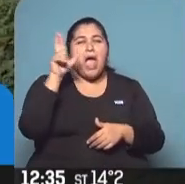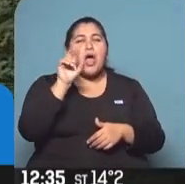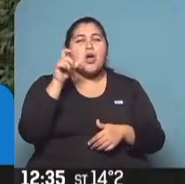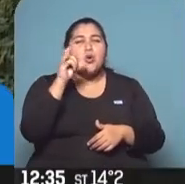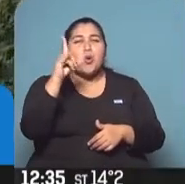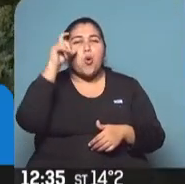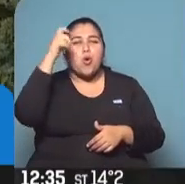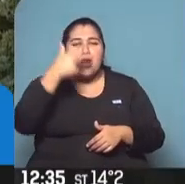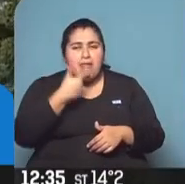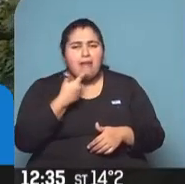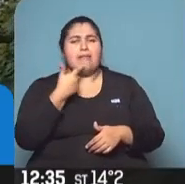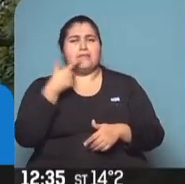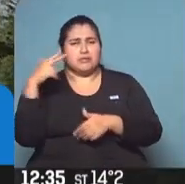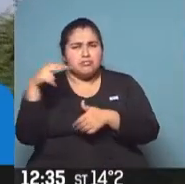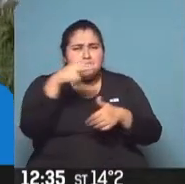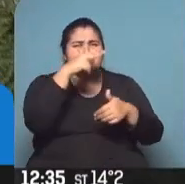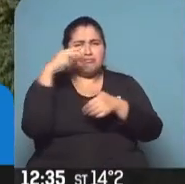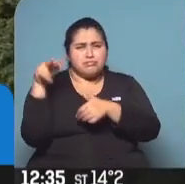y otro poder